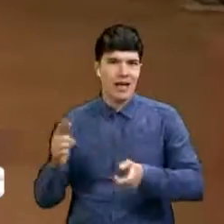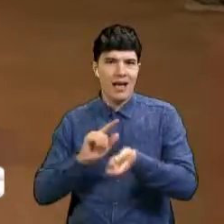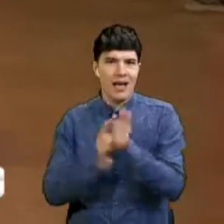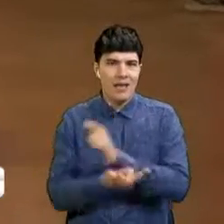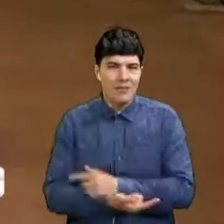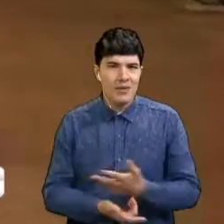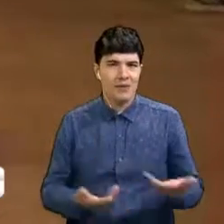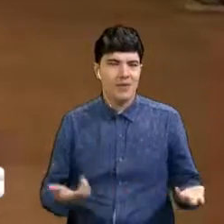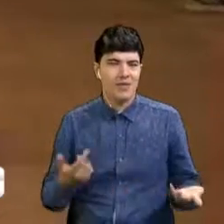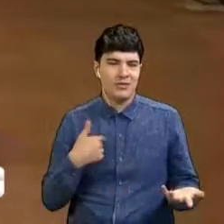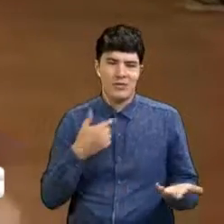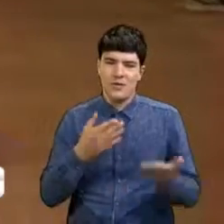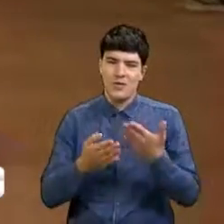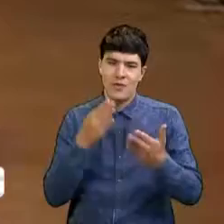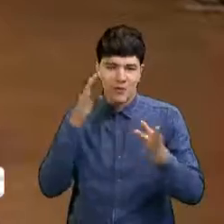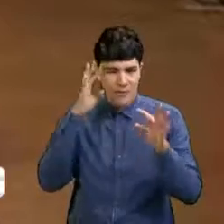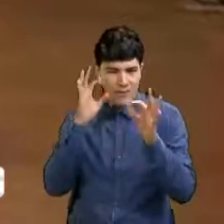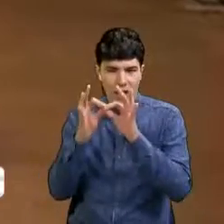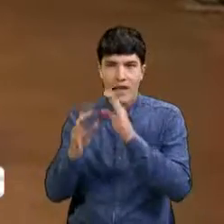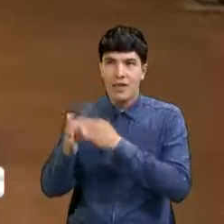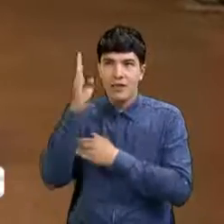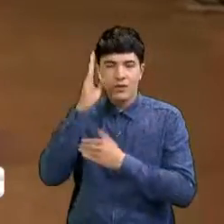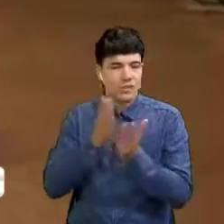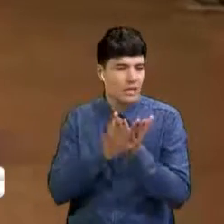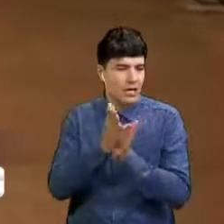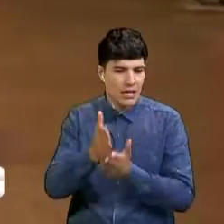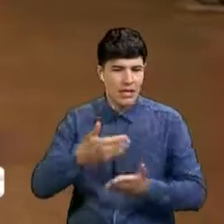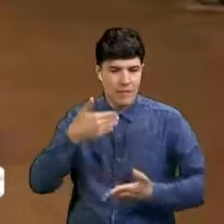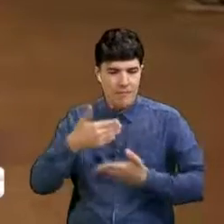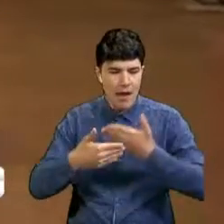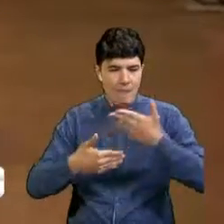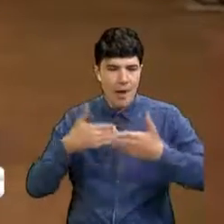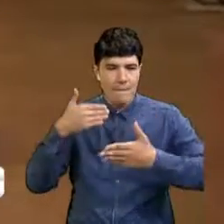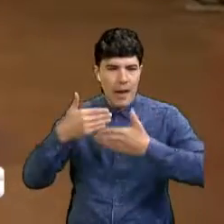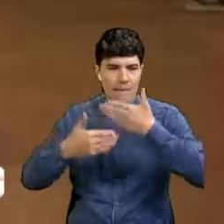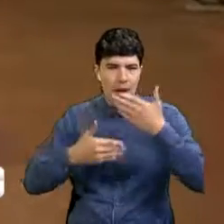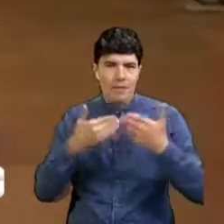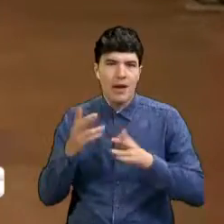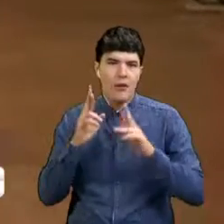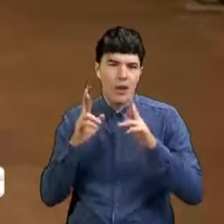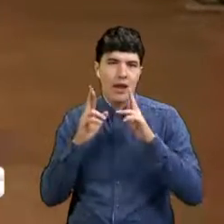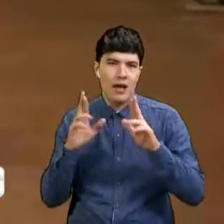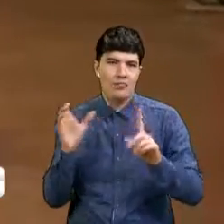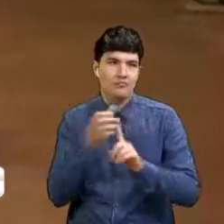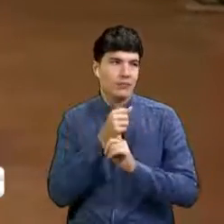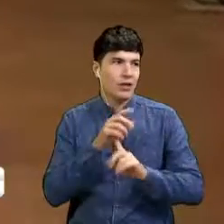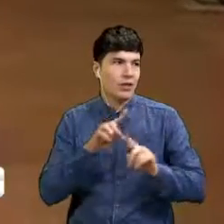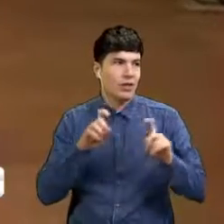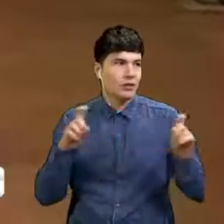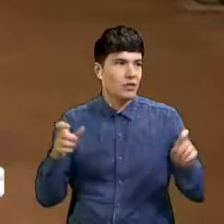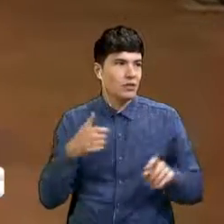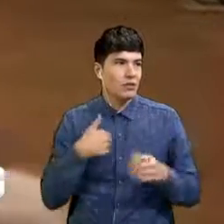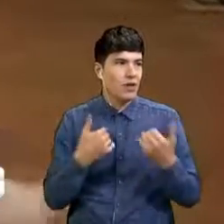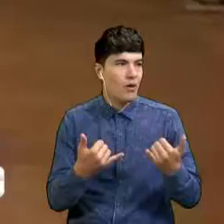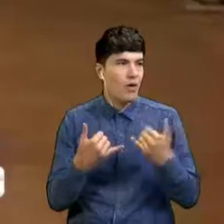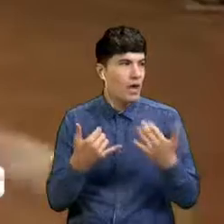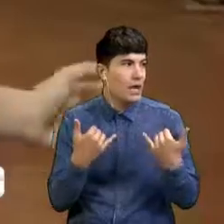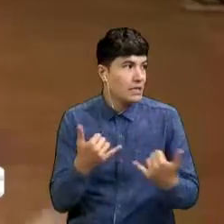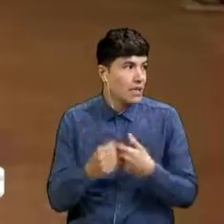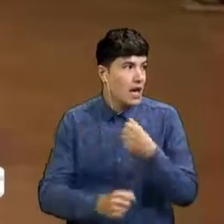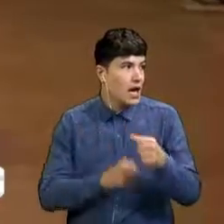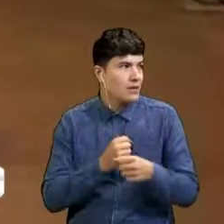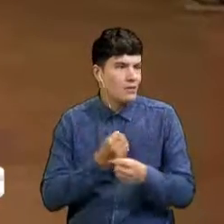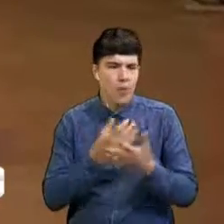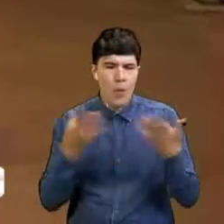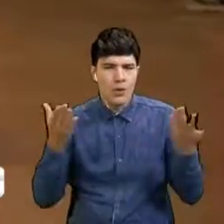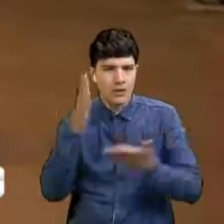bueno comprendió seguir así seguir poquito a poquito partido a partido y que se me den las cosas estoy ingenio este año ha sido pues como tengo